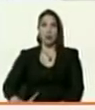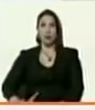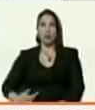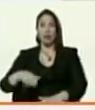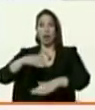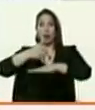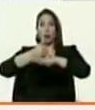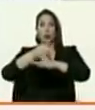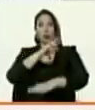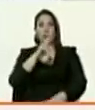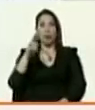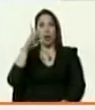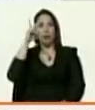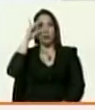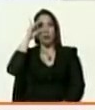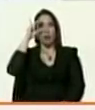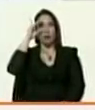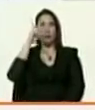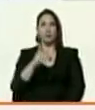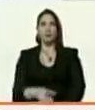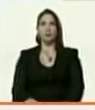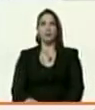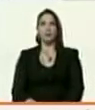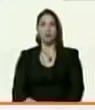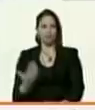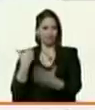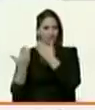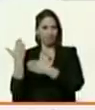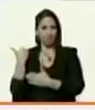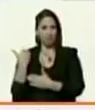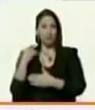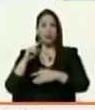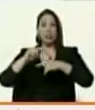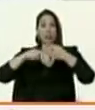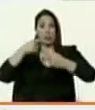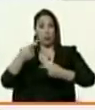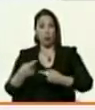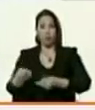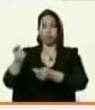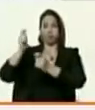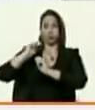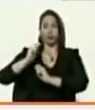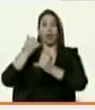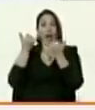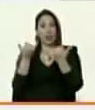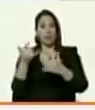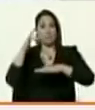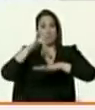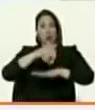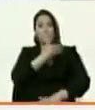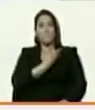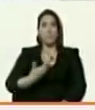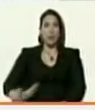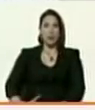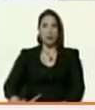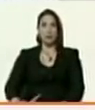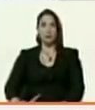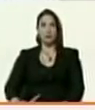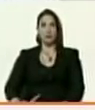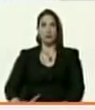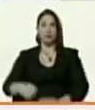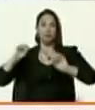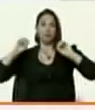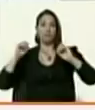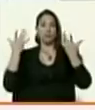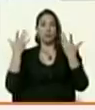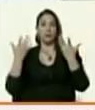ejecutiva de la República Bolivariana de Venezuela, Delcy Rodríguez, y que posteriormente me ha tocado a mí presidir, ha logrado